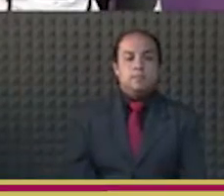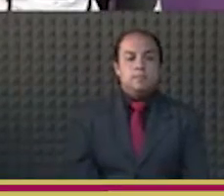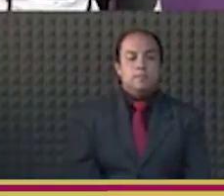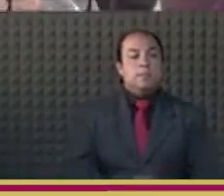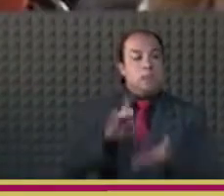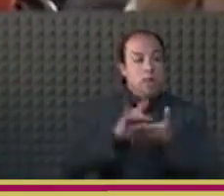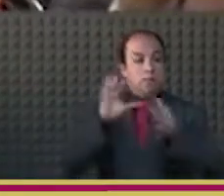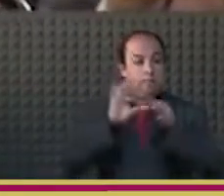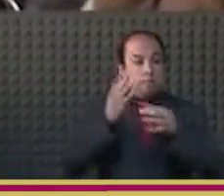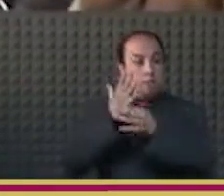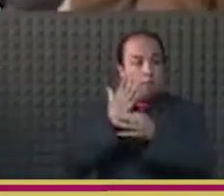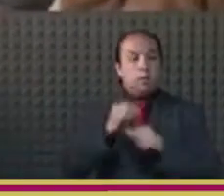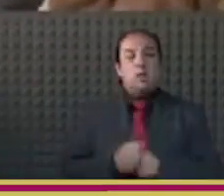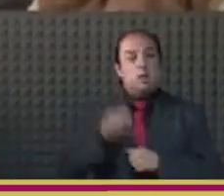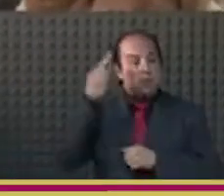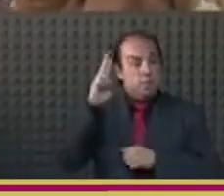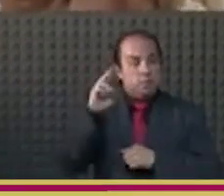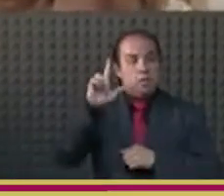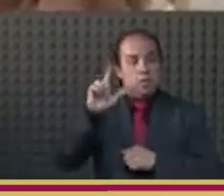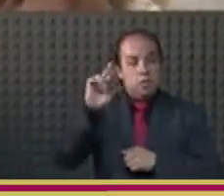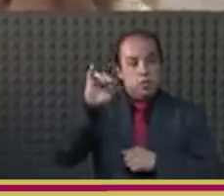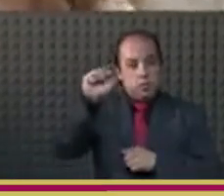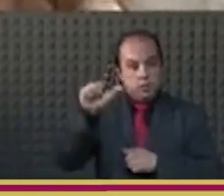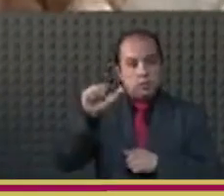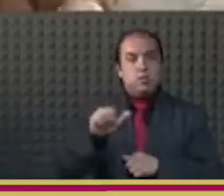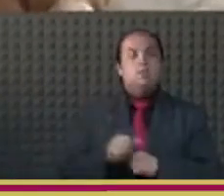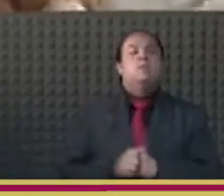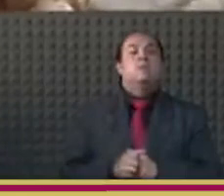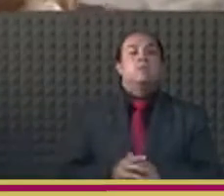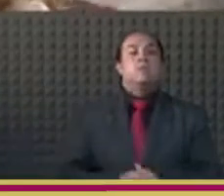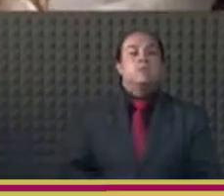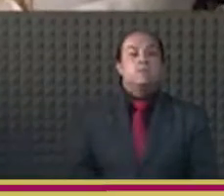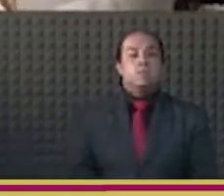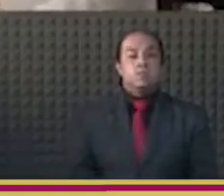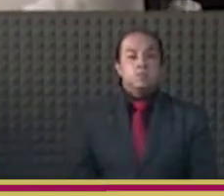Agradecemos el mensaje que nos ha dirigido la maestra Luisa María, alcalde Luján.